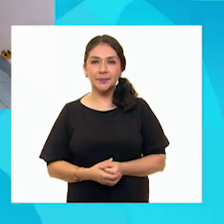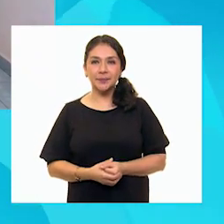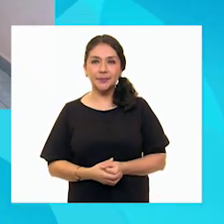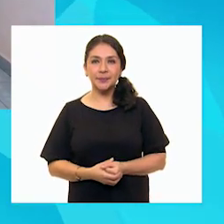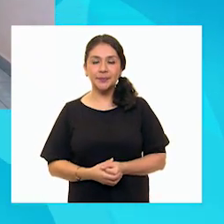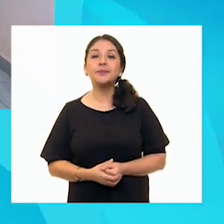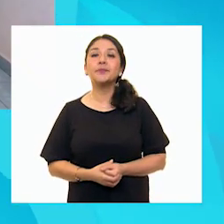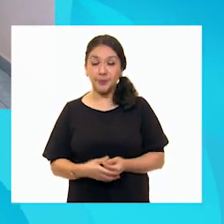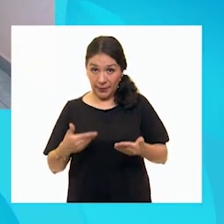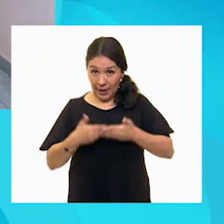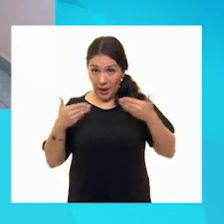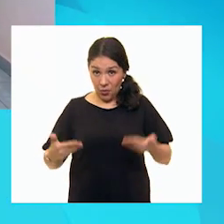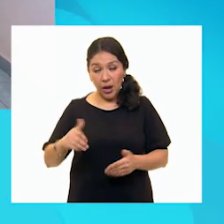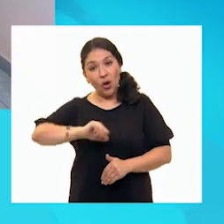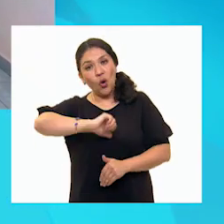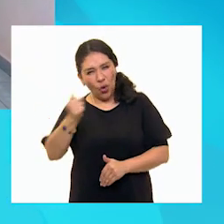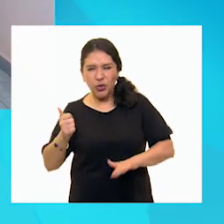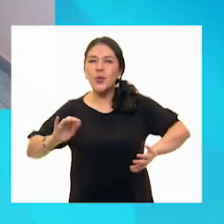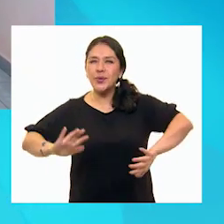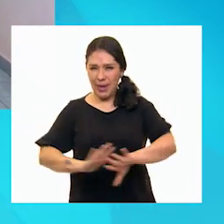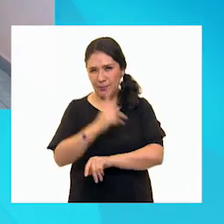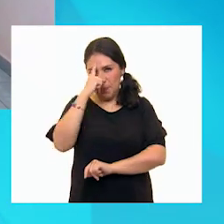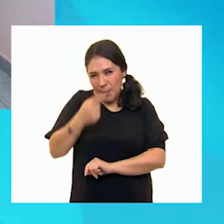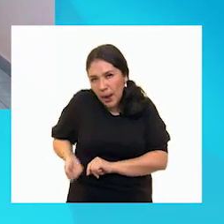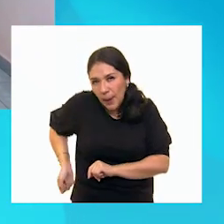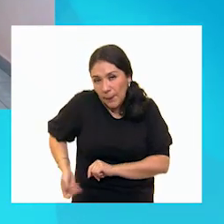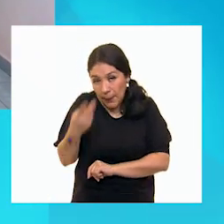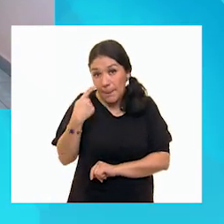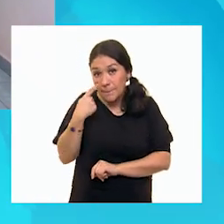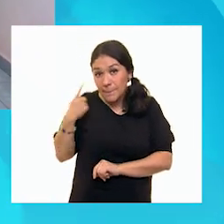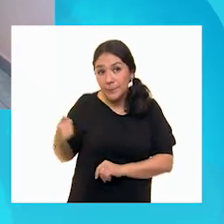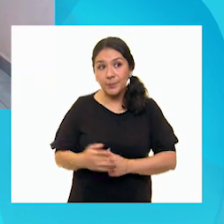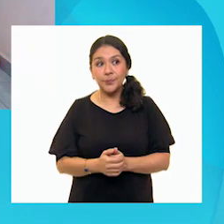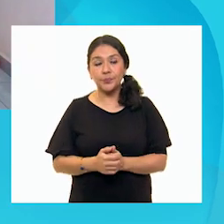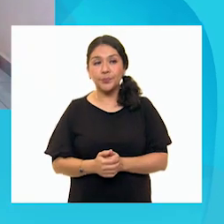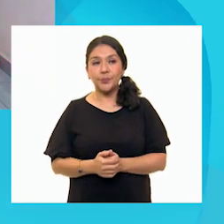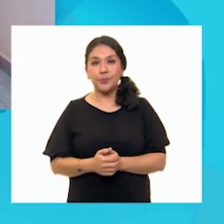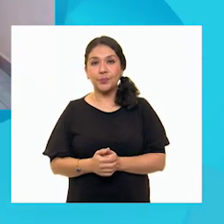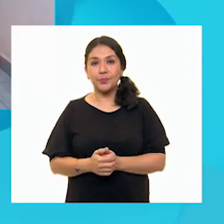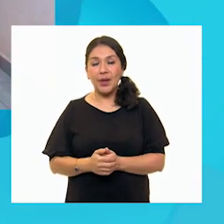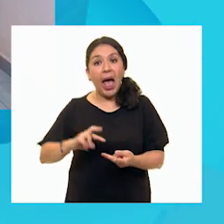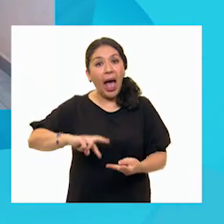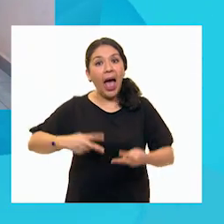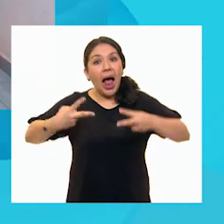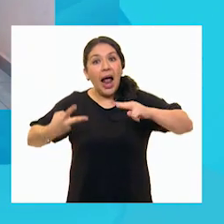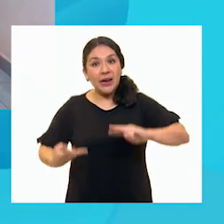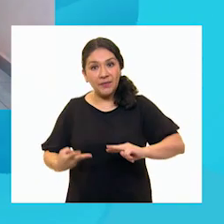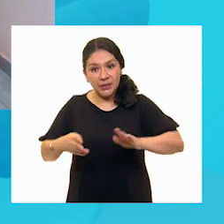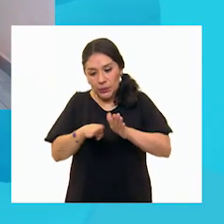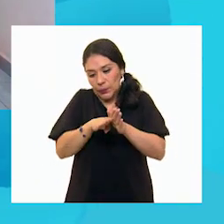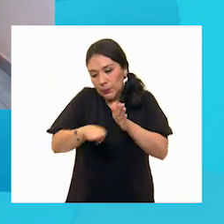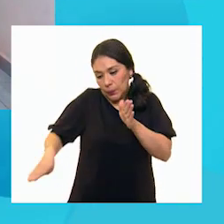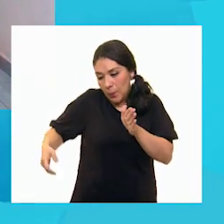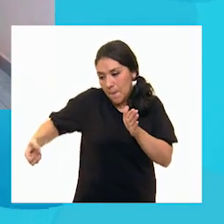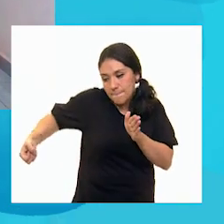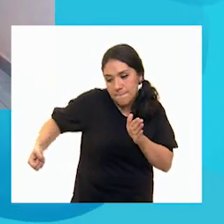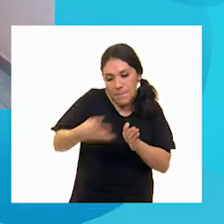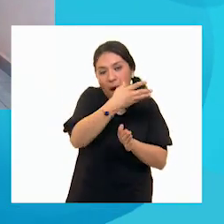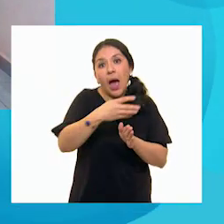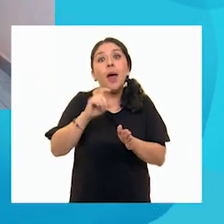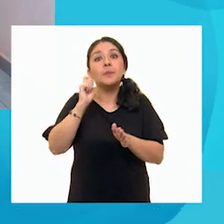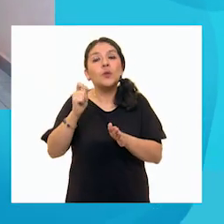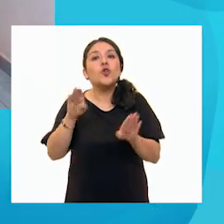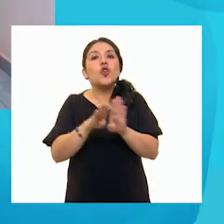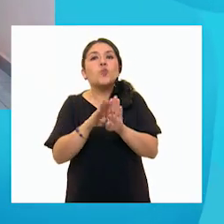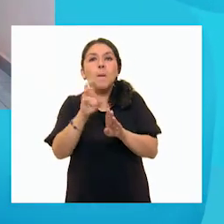Ahora realizaremos una variante en nuestro lanzamiento. Inclinaremos nuestra rampa del lado contrario, para intentar que nuestras pelotas